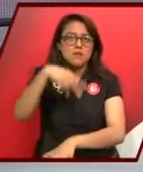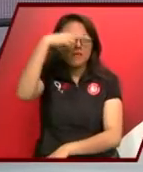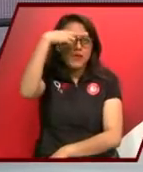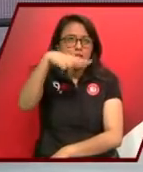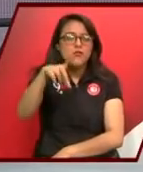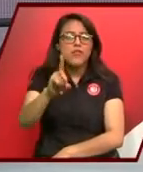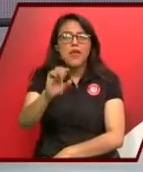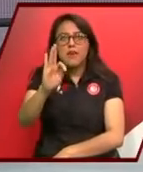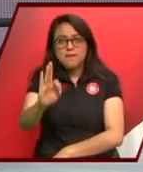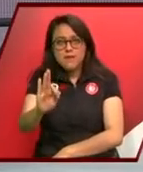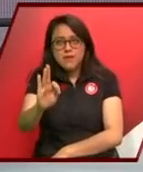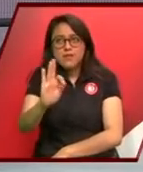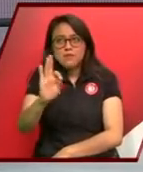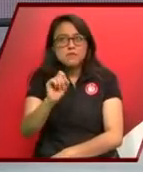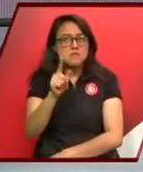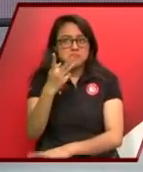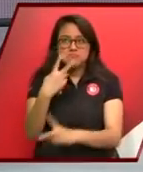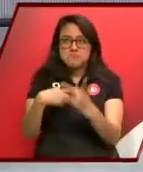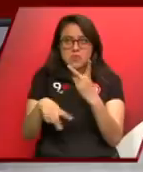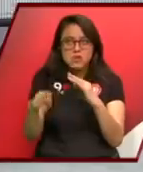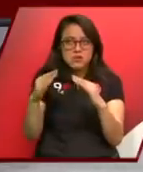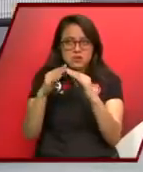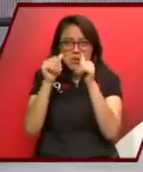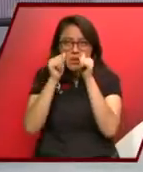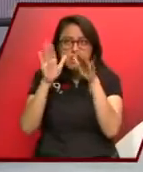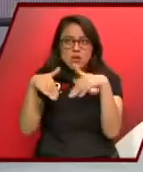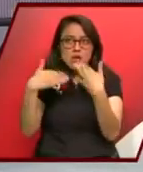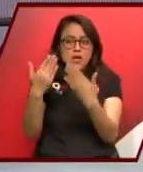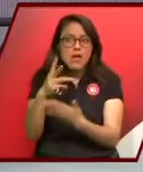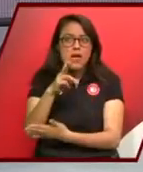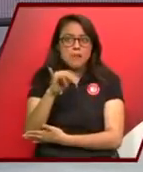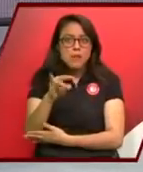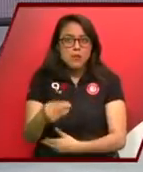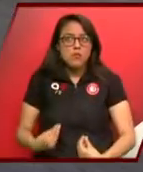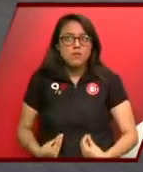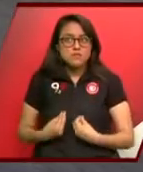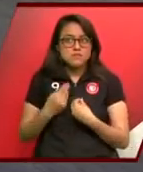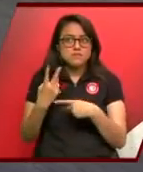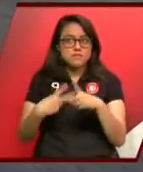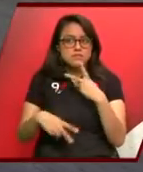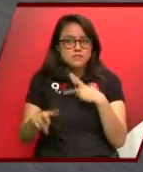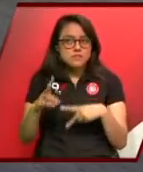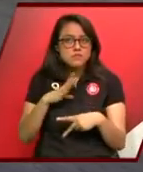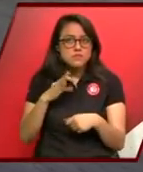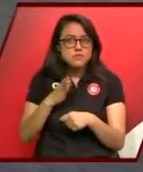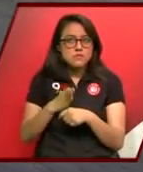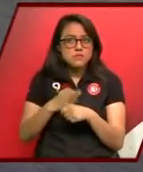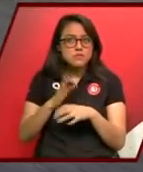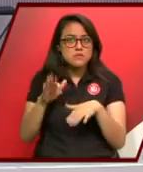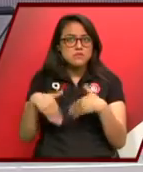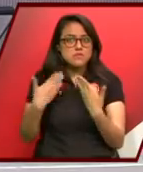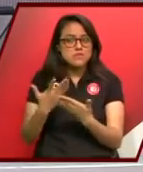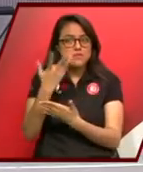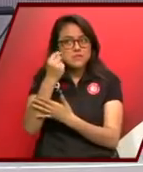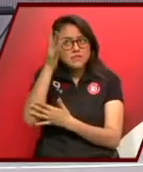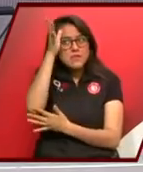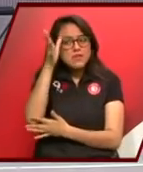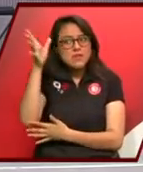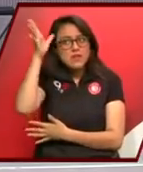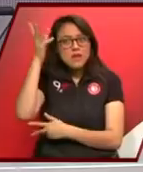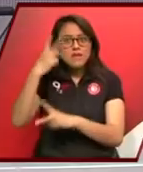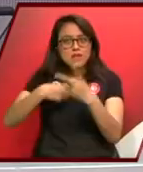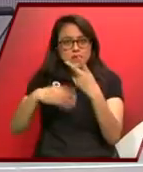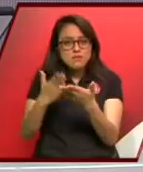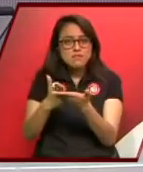Federal. Ahí mismo puede venir a hacerlo en vivo. Puede venir directamente a hacerlo aquí, a las instalaciones de TV Azteca. Hay unas casetas